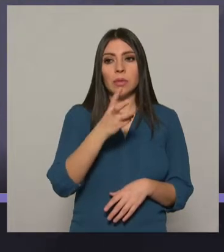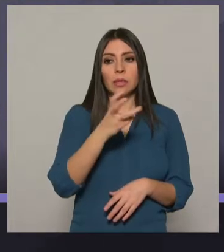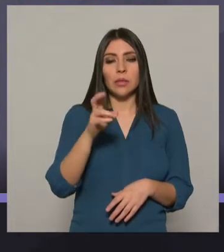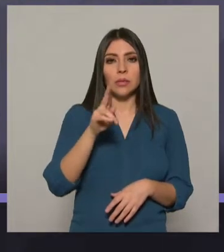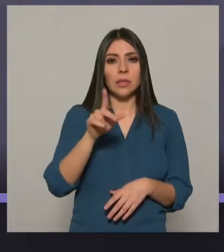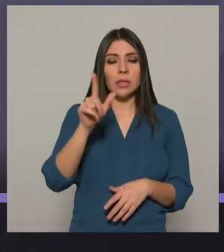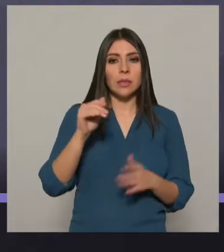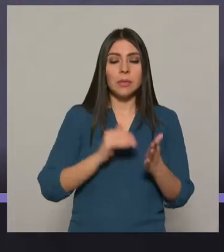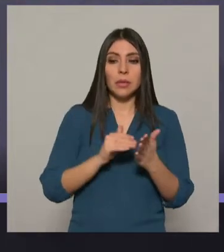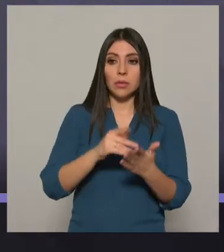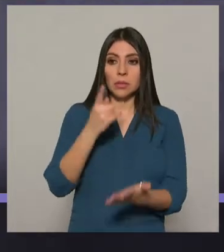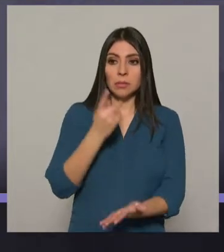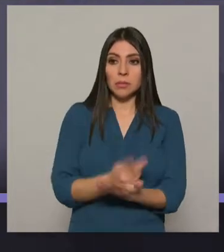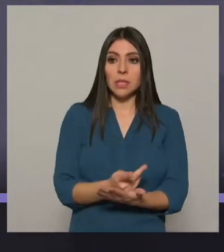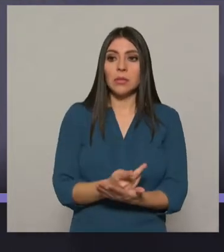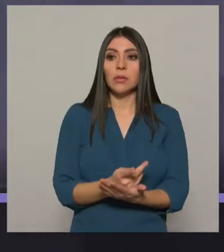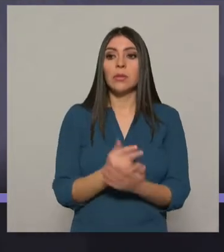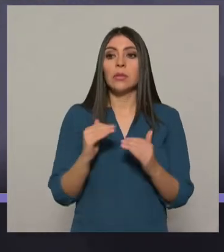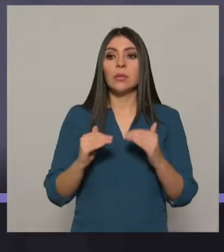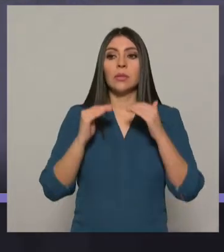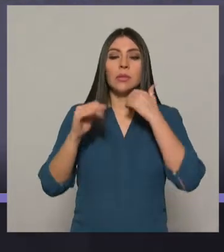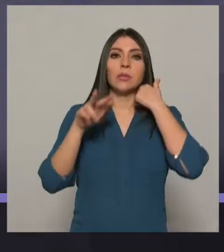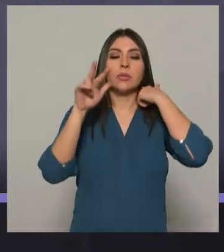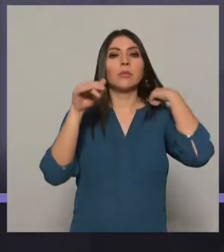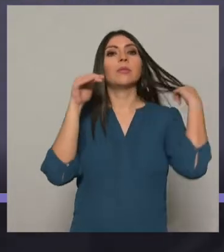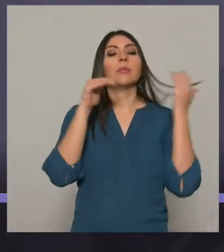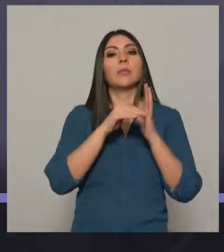17.497.387 millones de pesos a